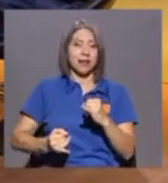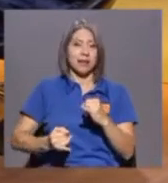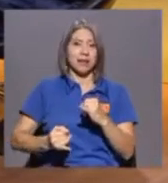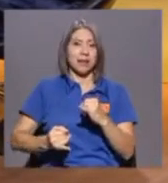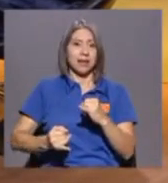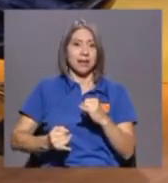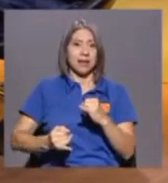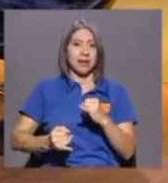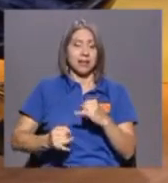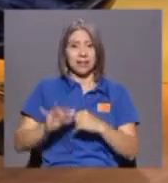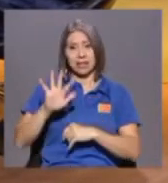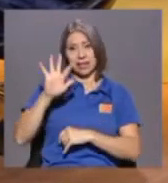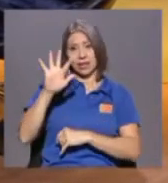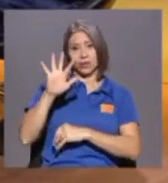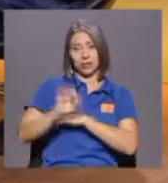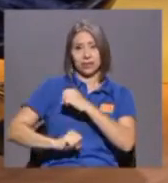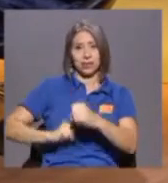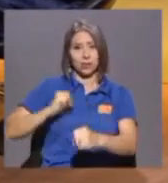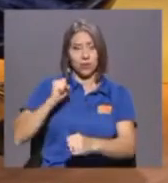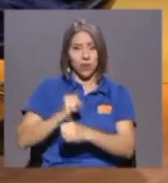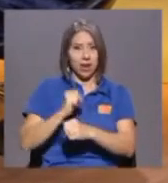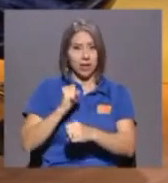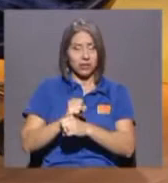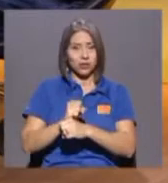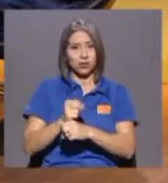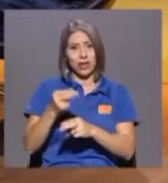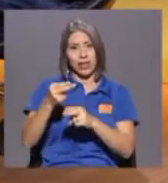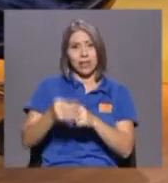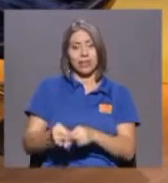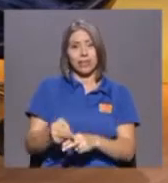del quinquenio de François Hollande,